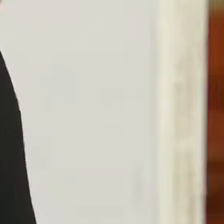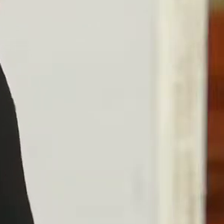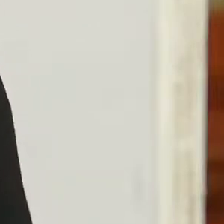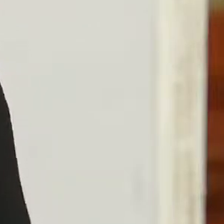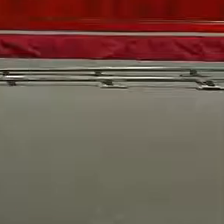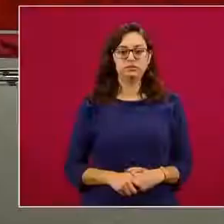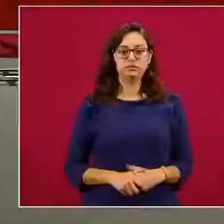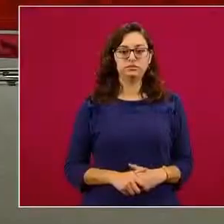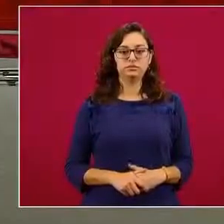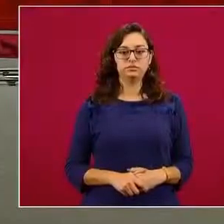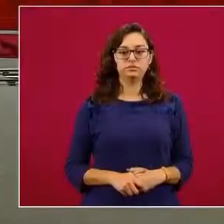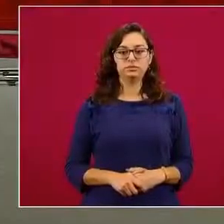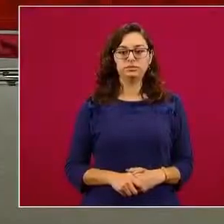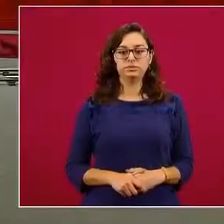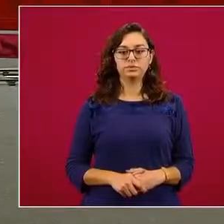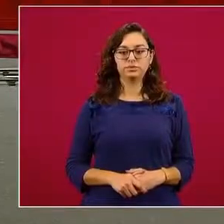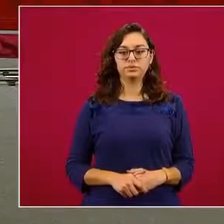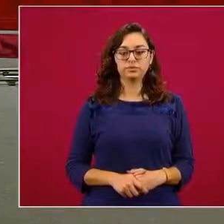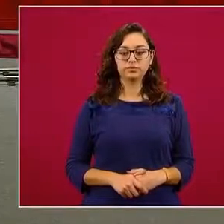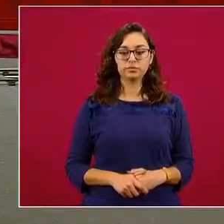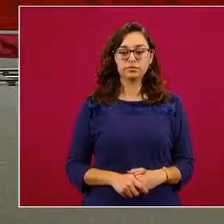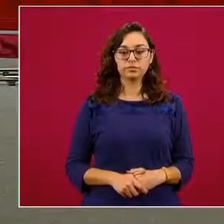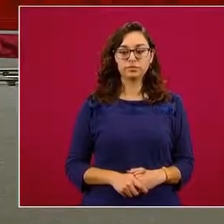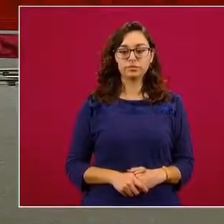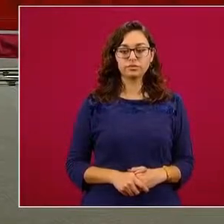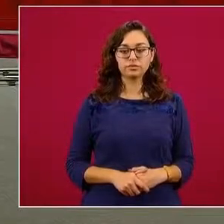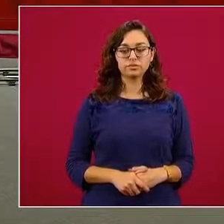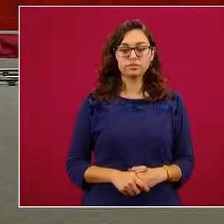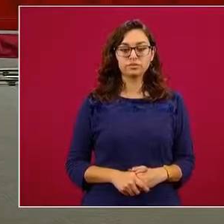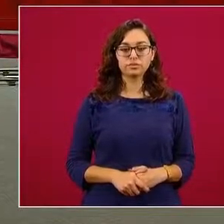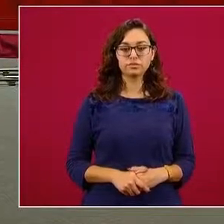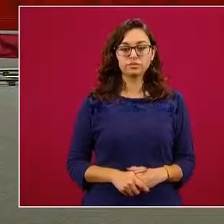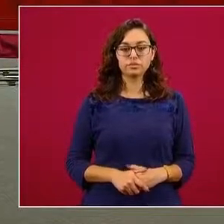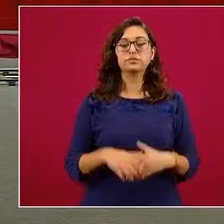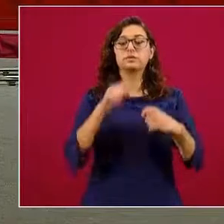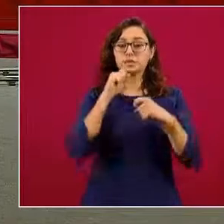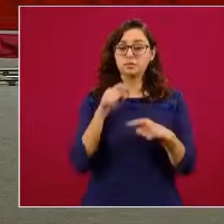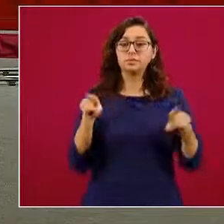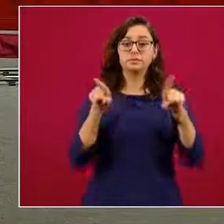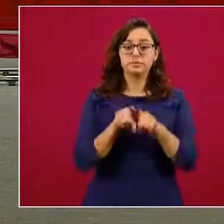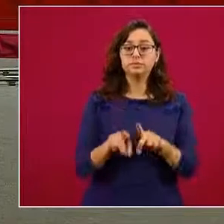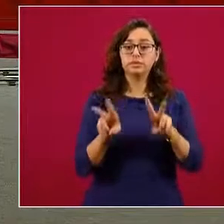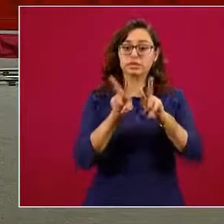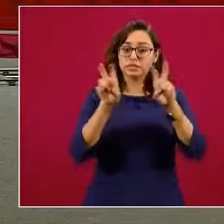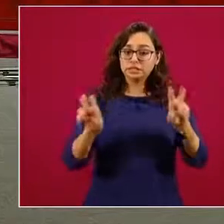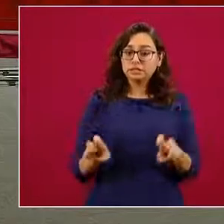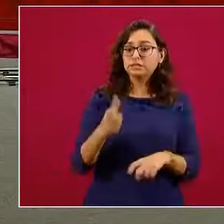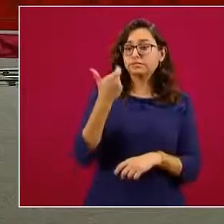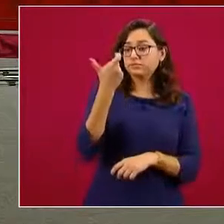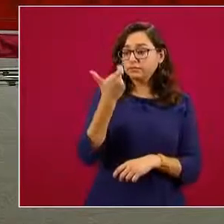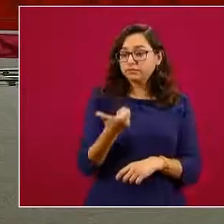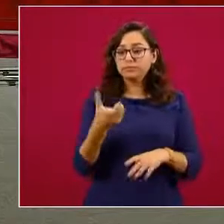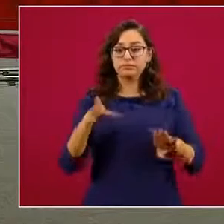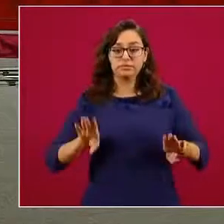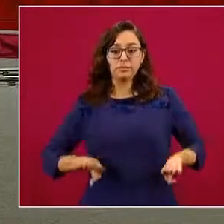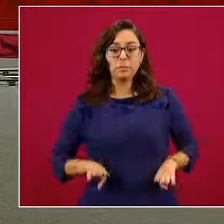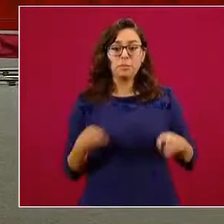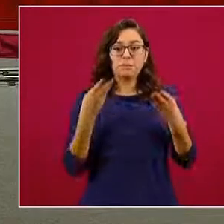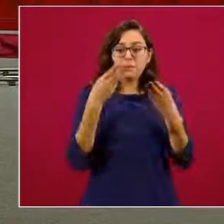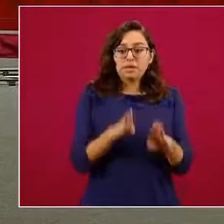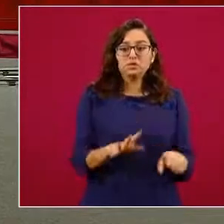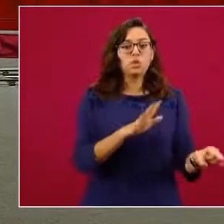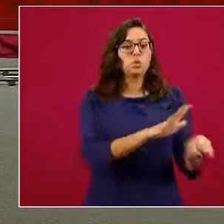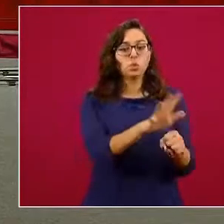sus necesidades de financiamiento. Y también, nuevamente, los montos, las características y los bancos donde se pueden